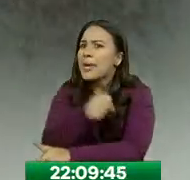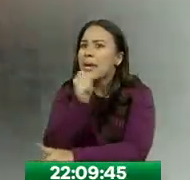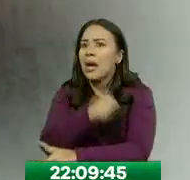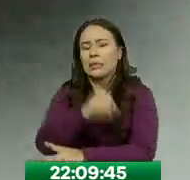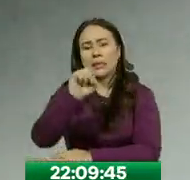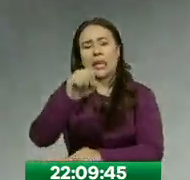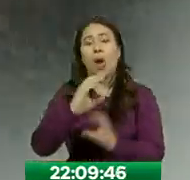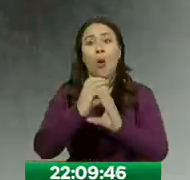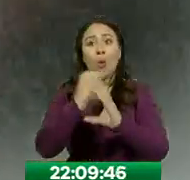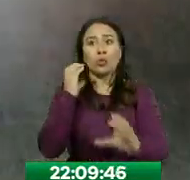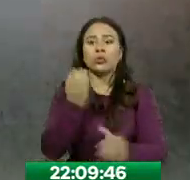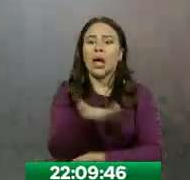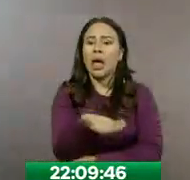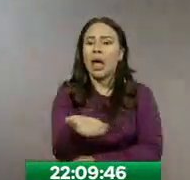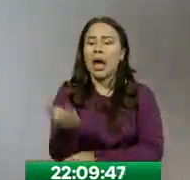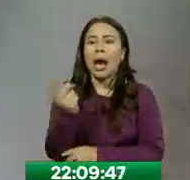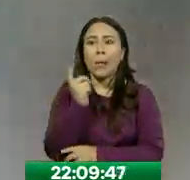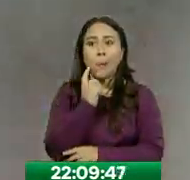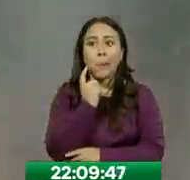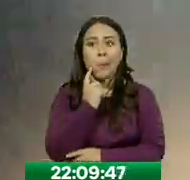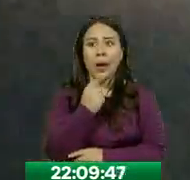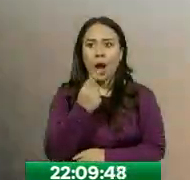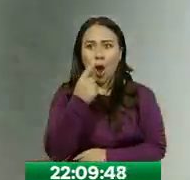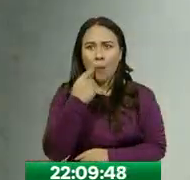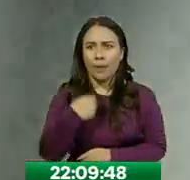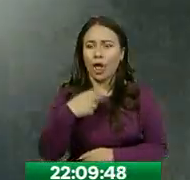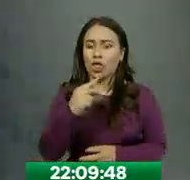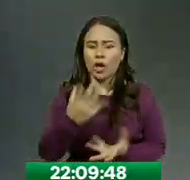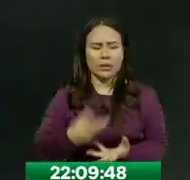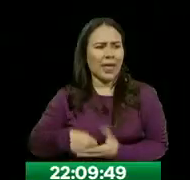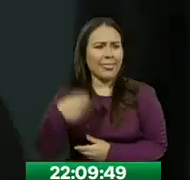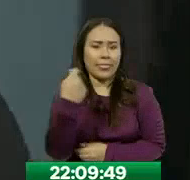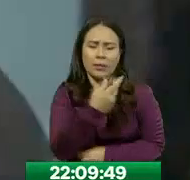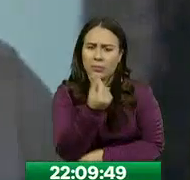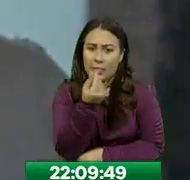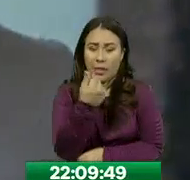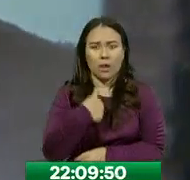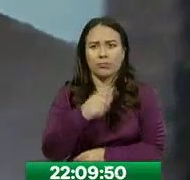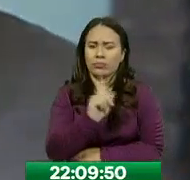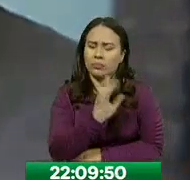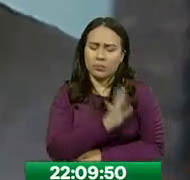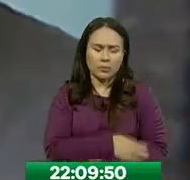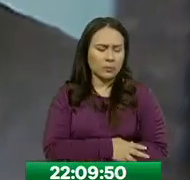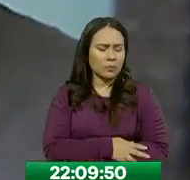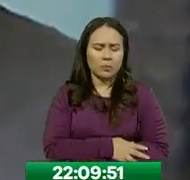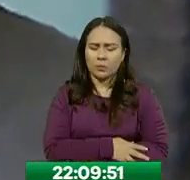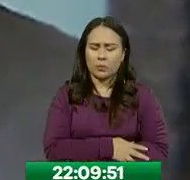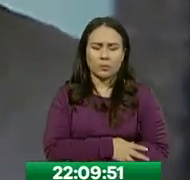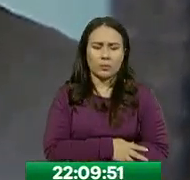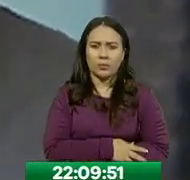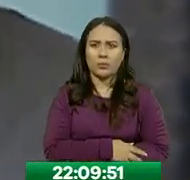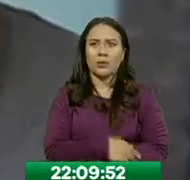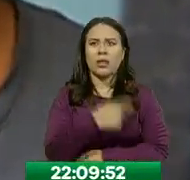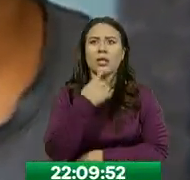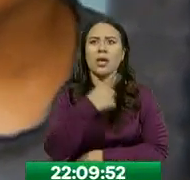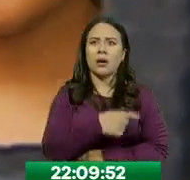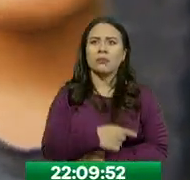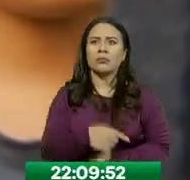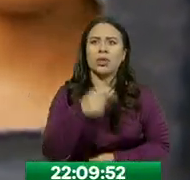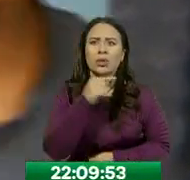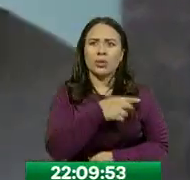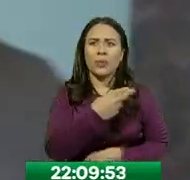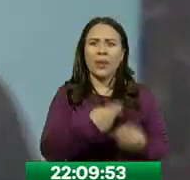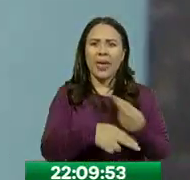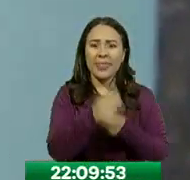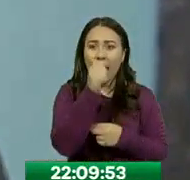vendiendo caramelos y ahí el señor no le quiso dar dinero, no le quiso comprar, y el señor le dijo, el anciano le dijo que ahí le era un hachero y todo eso.